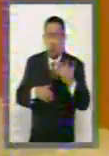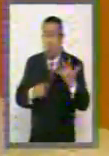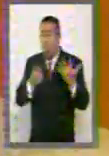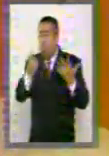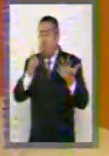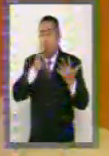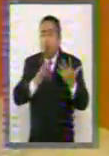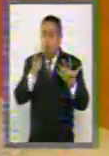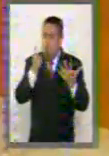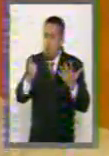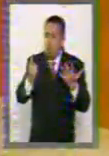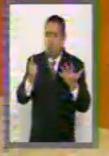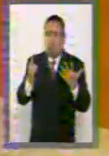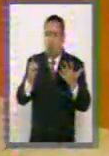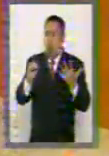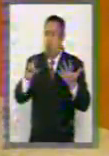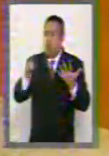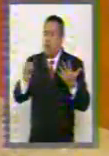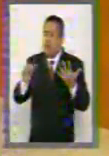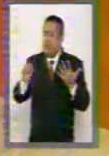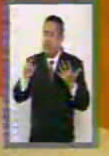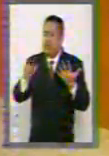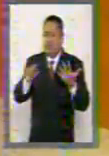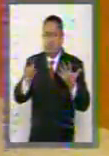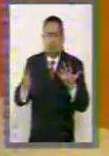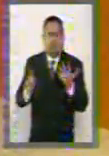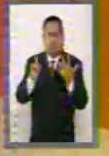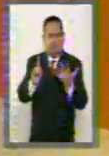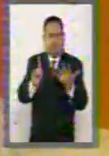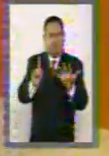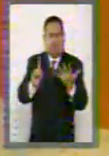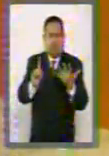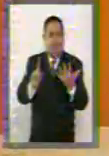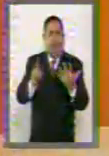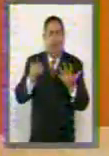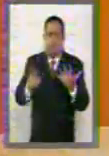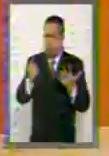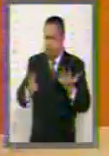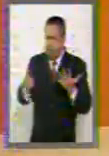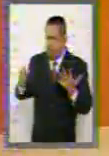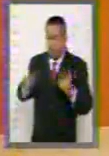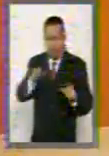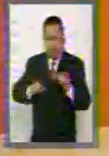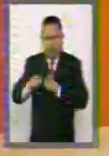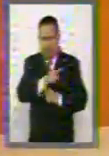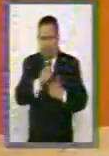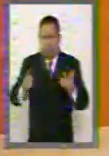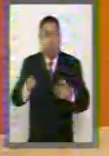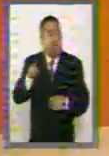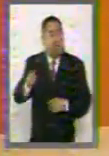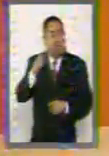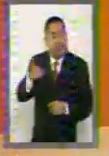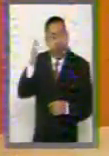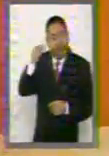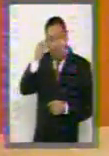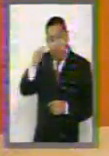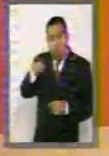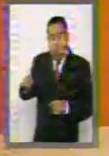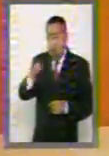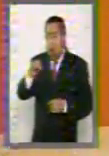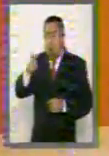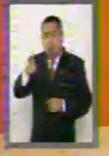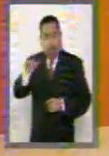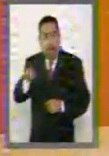Cordero. El espacio que se está buscando ocupar. Olga Sánchez Cordero, que en ese momento